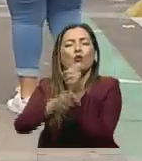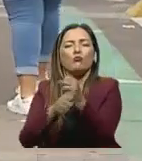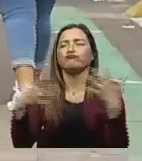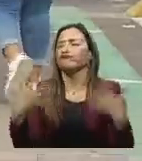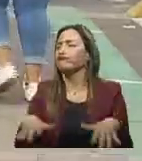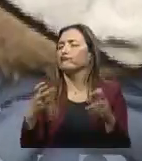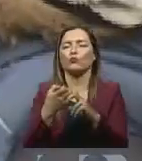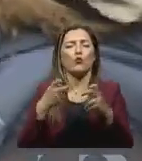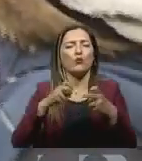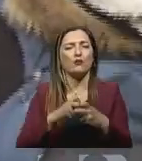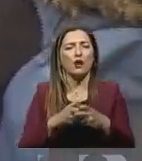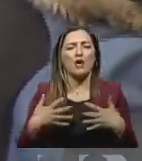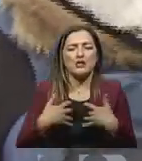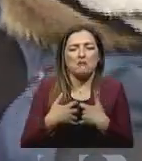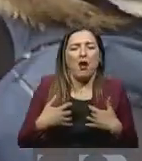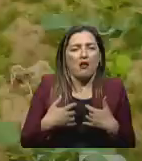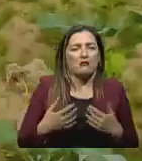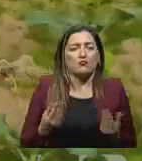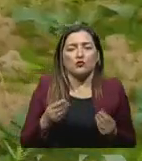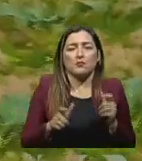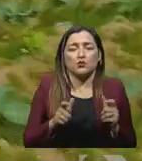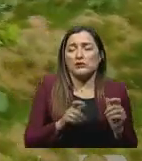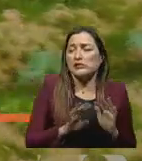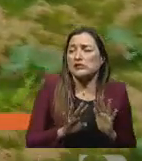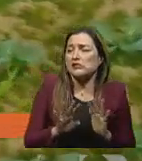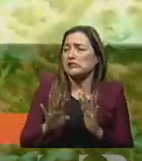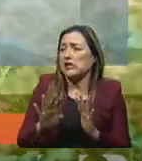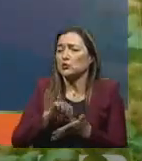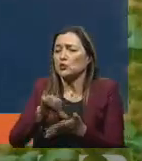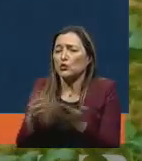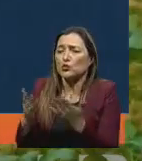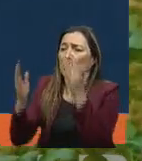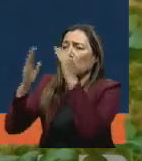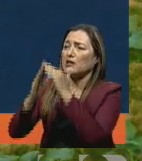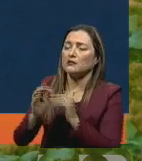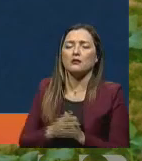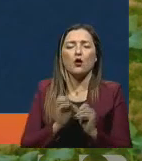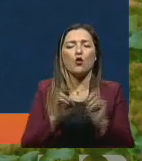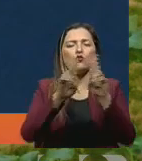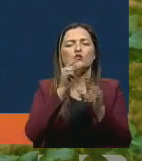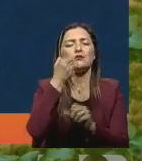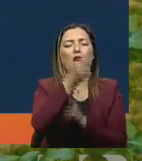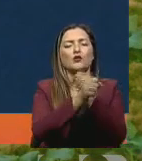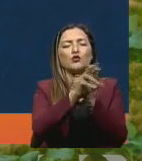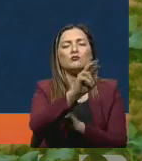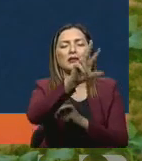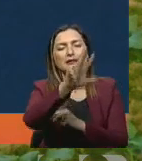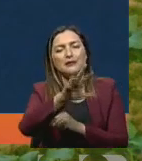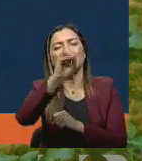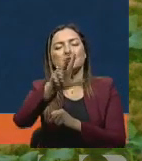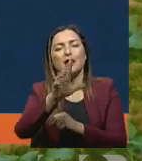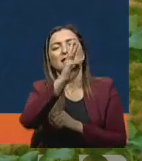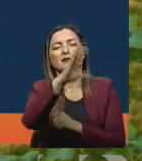ciudades de alberguen a millones de personas sin planificación la ONU estima que para el 2030 el 60% de la población